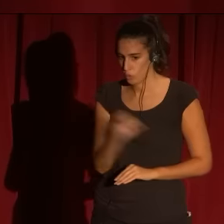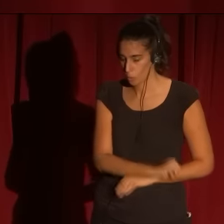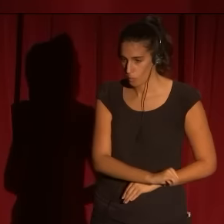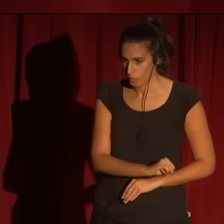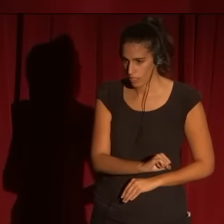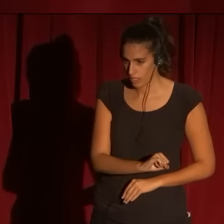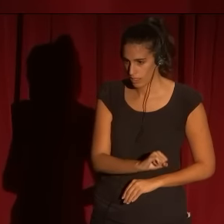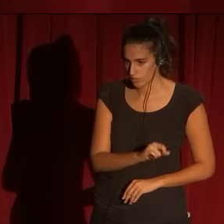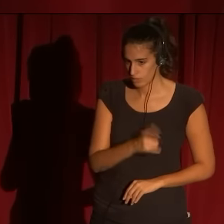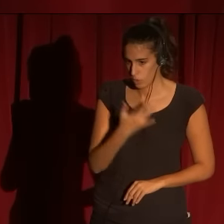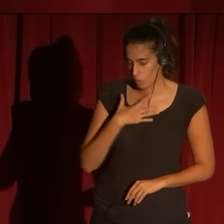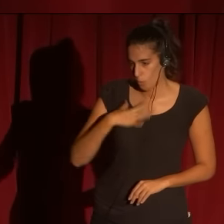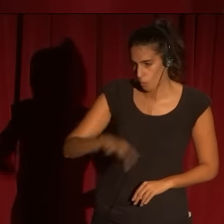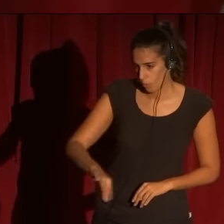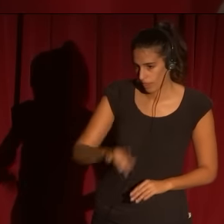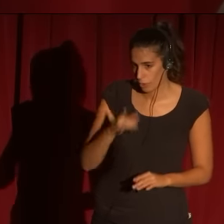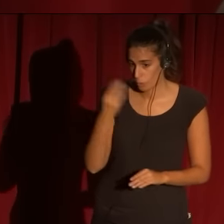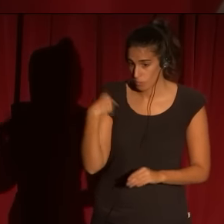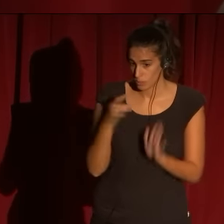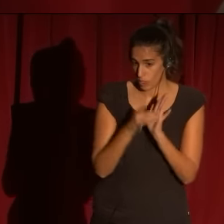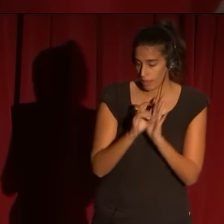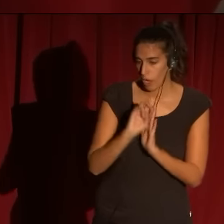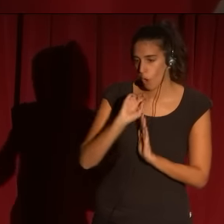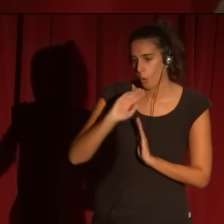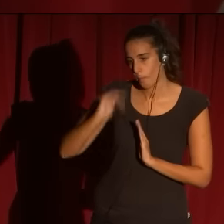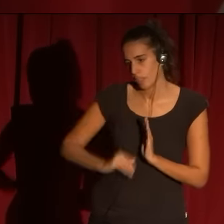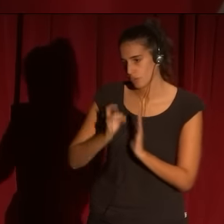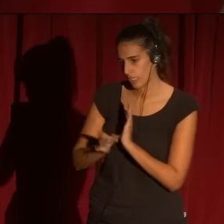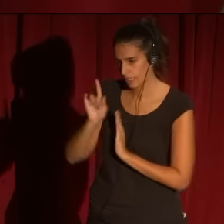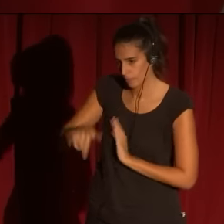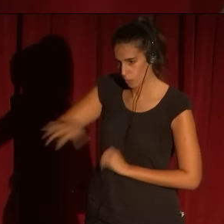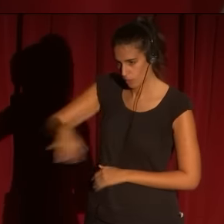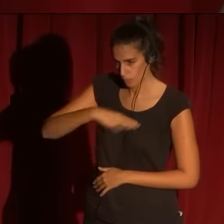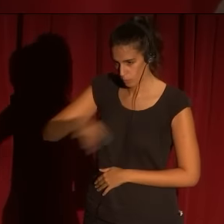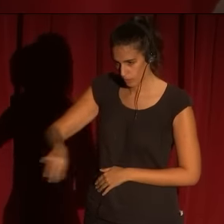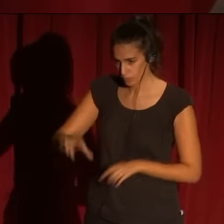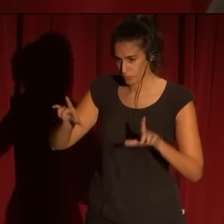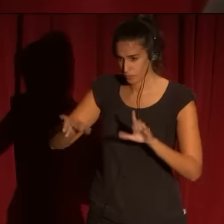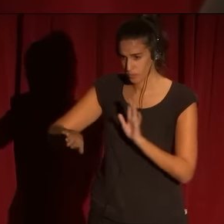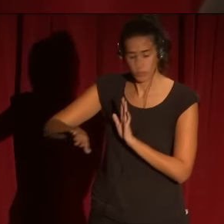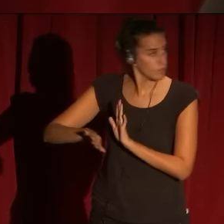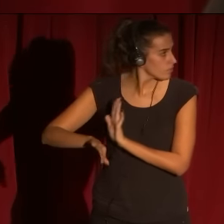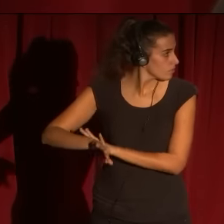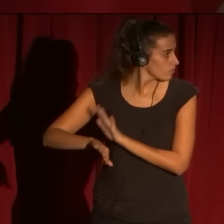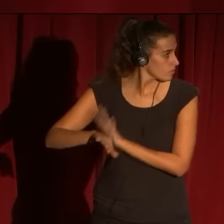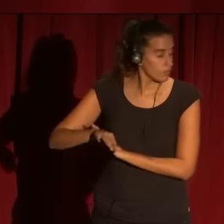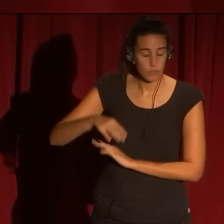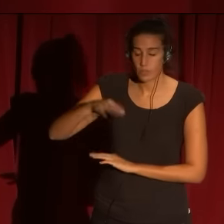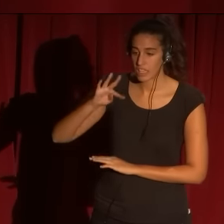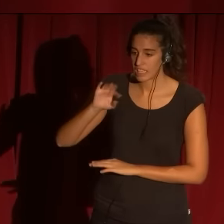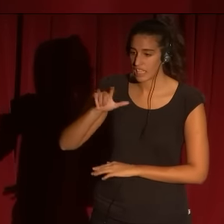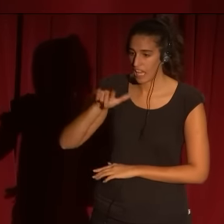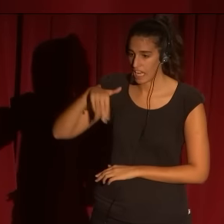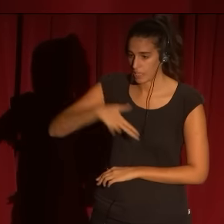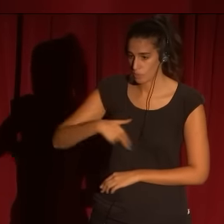de mejor o digamos que un poquito peor este cuadro que veis a la izquierda que está en un museo en talin que no está en la exposición